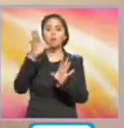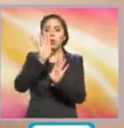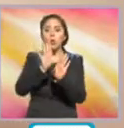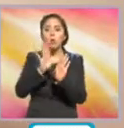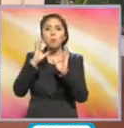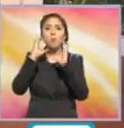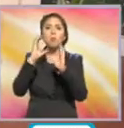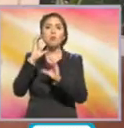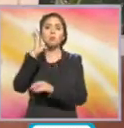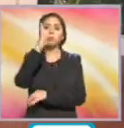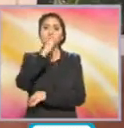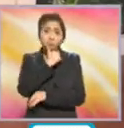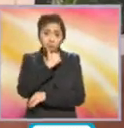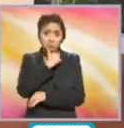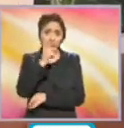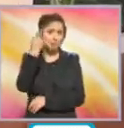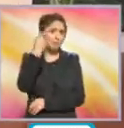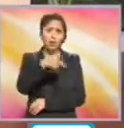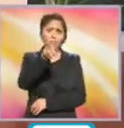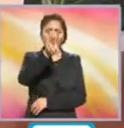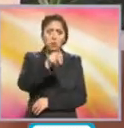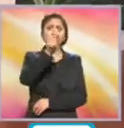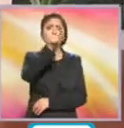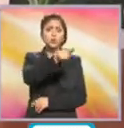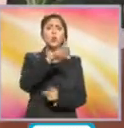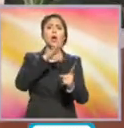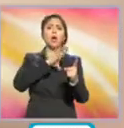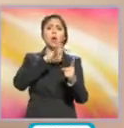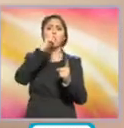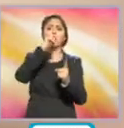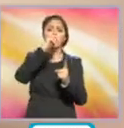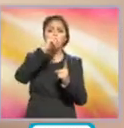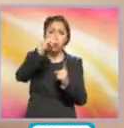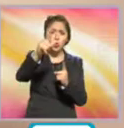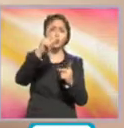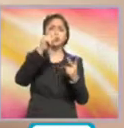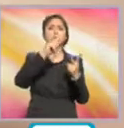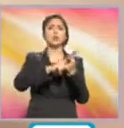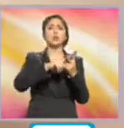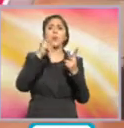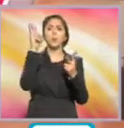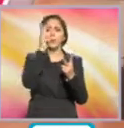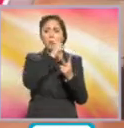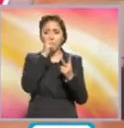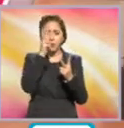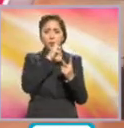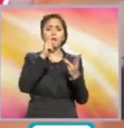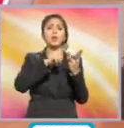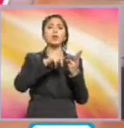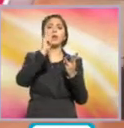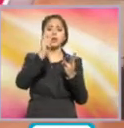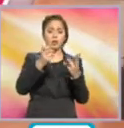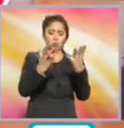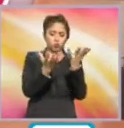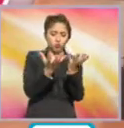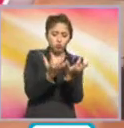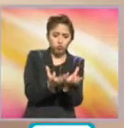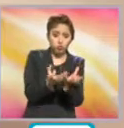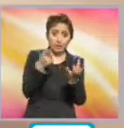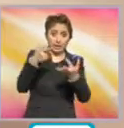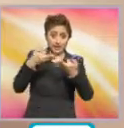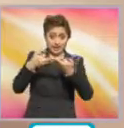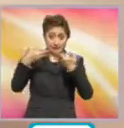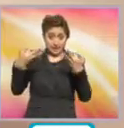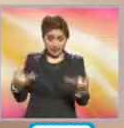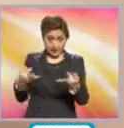con luz, aire y bien plantadas, porque tienen que estar plantadas en un tipo musgo, que no es tierra